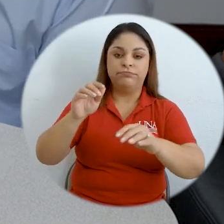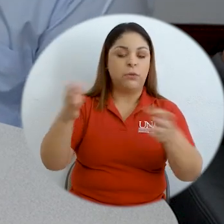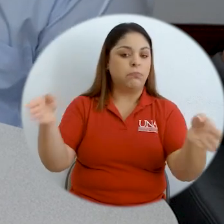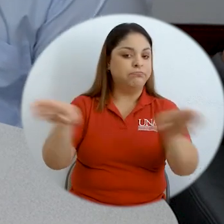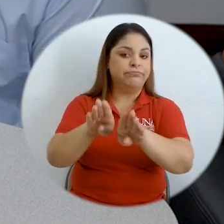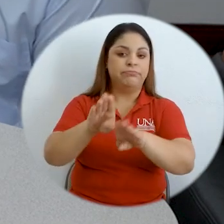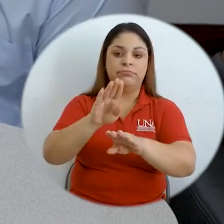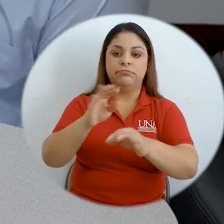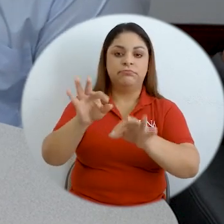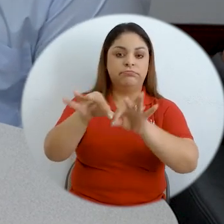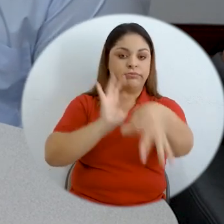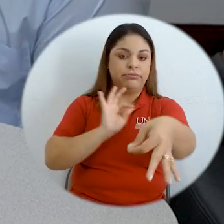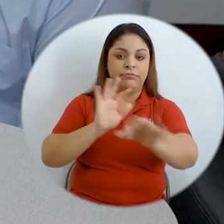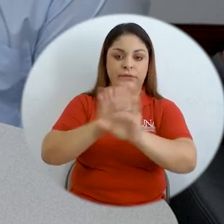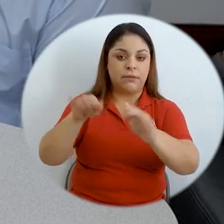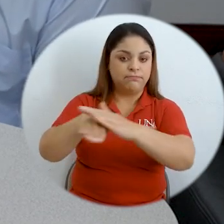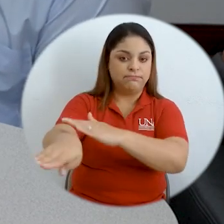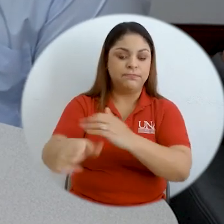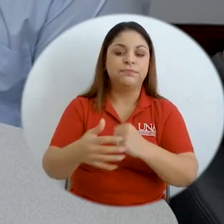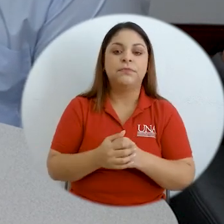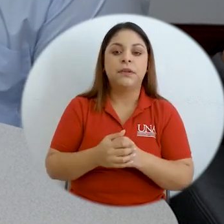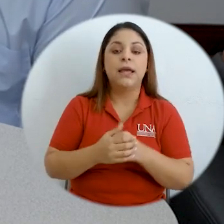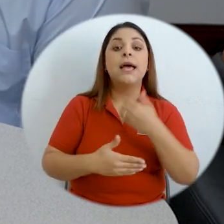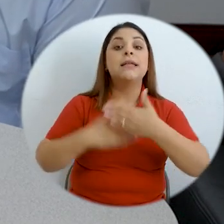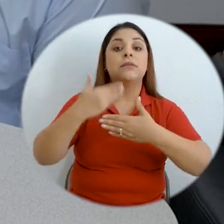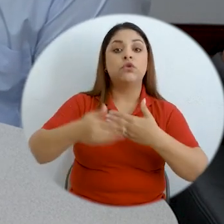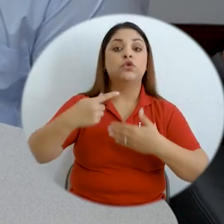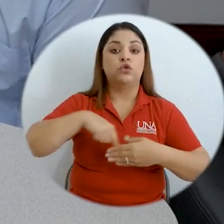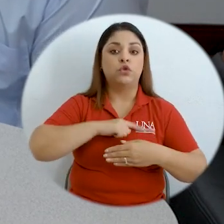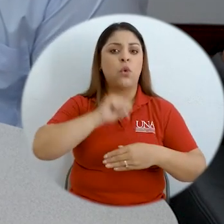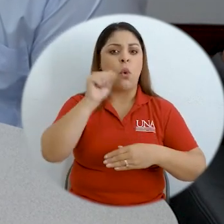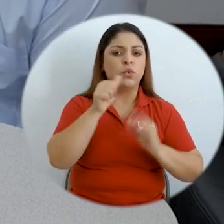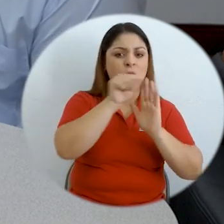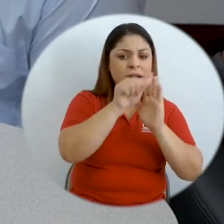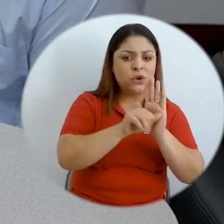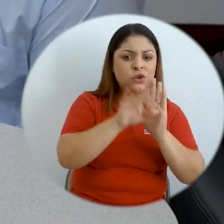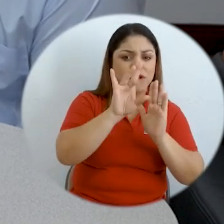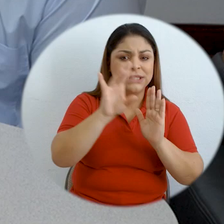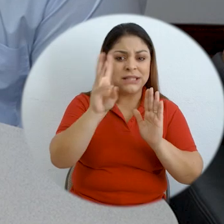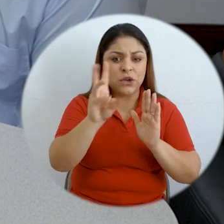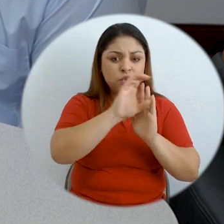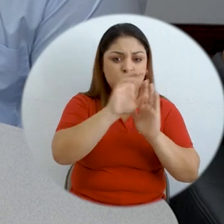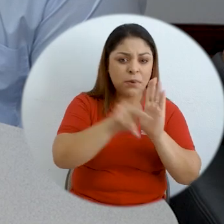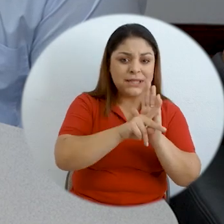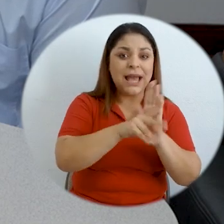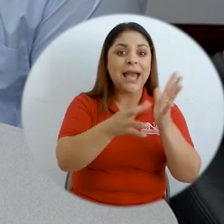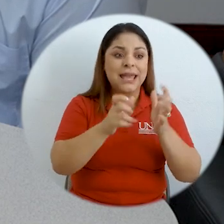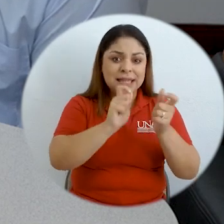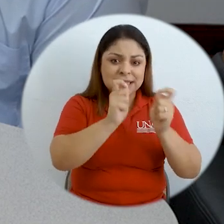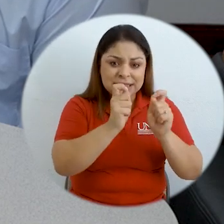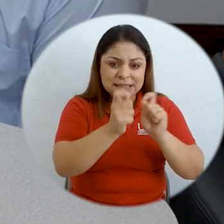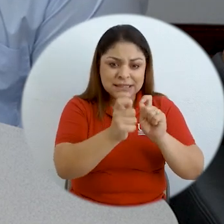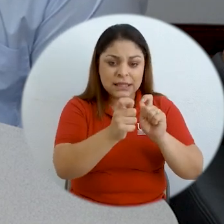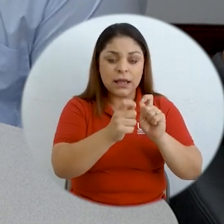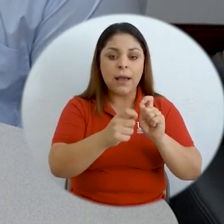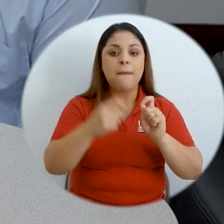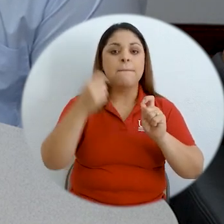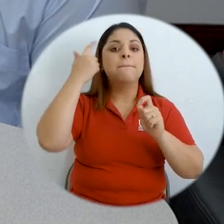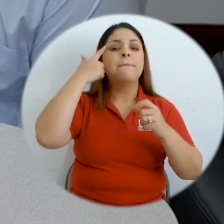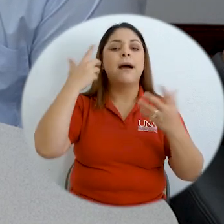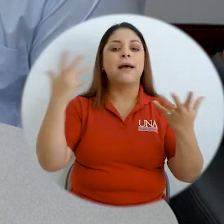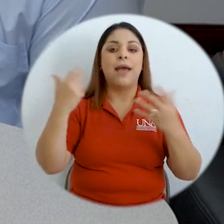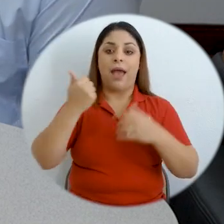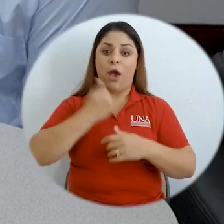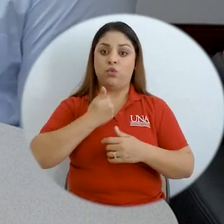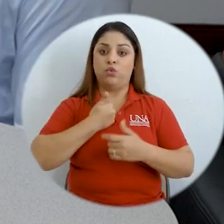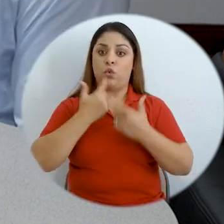que pretendía modificar el artículo 176 de la Constitución Política, donde por encima de las autonomías